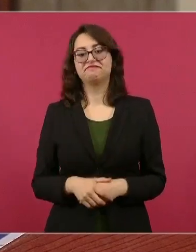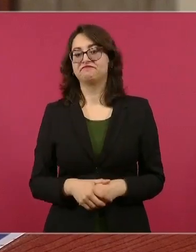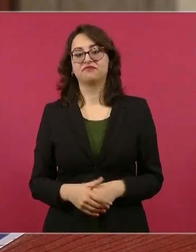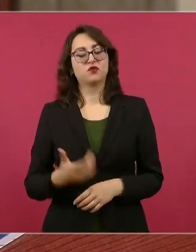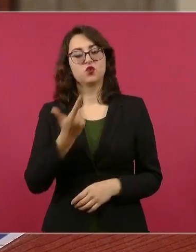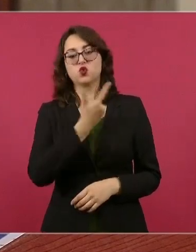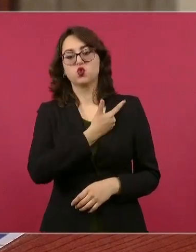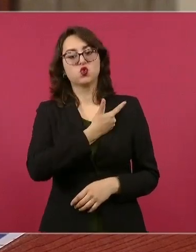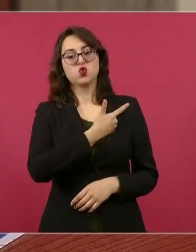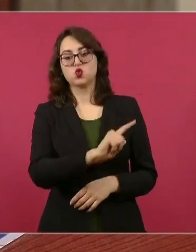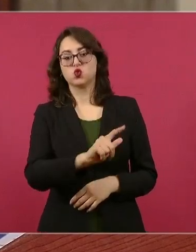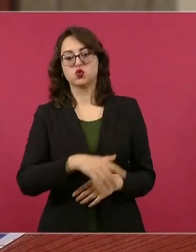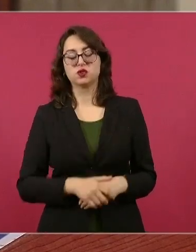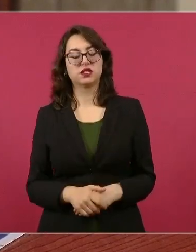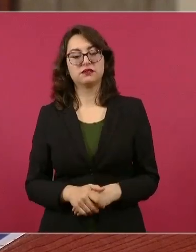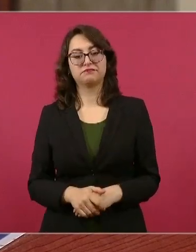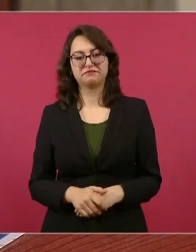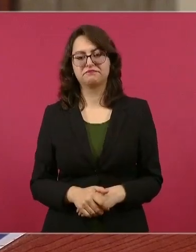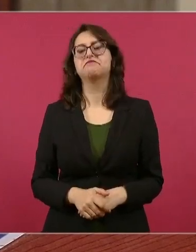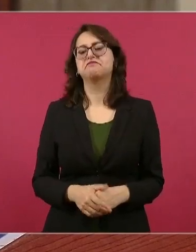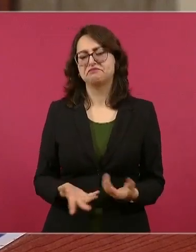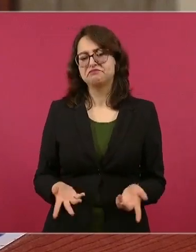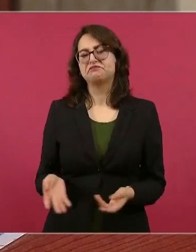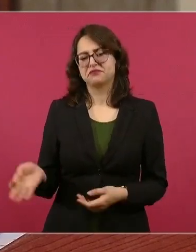Puede que tenga razón.